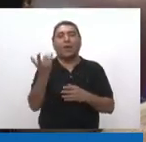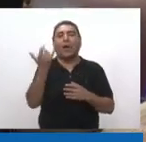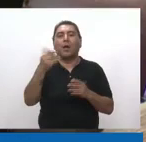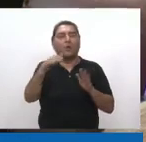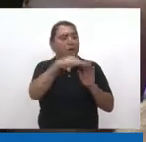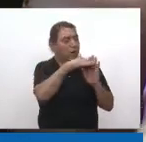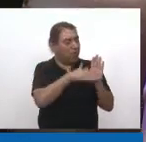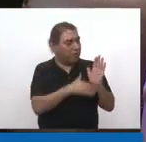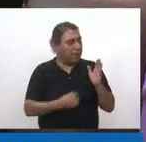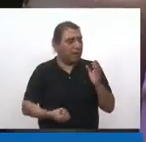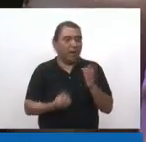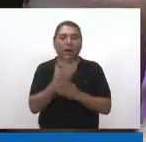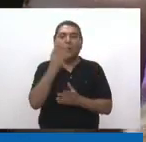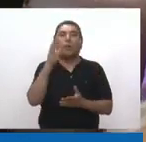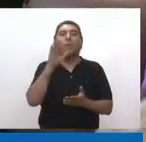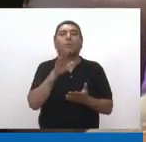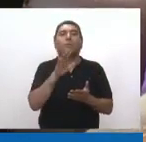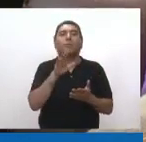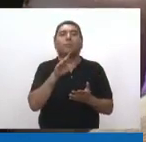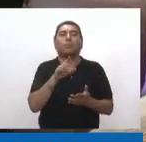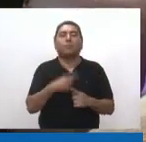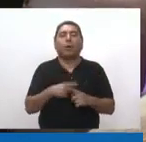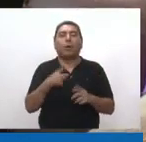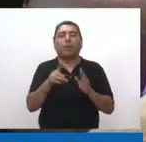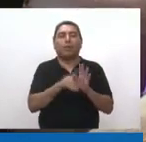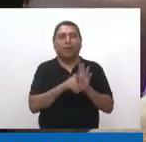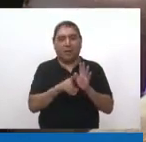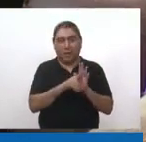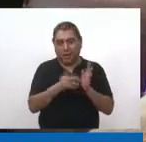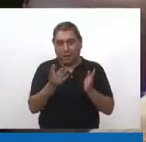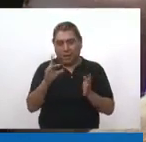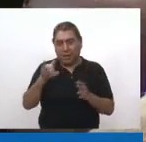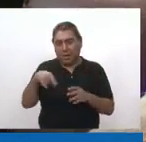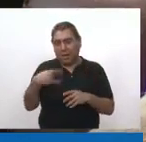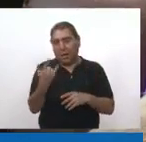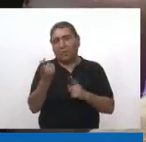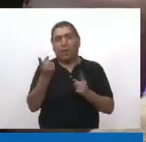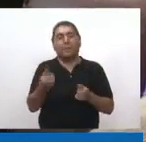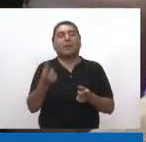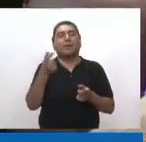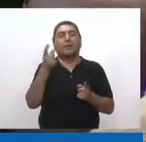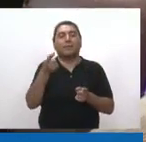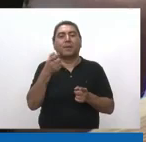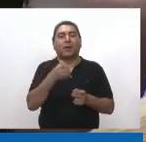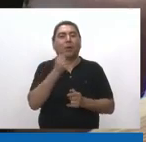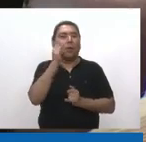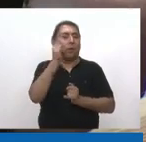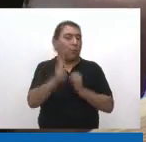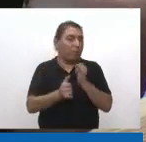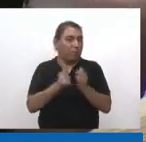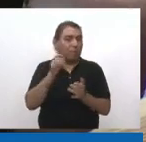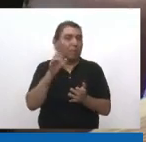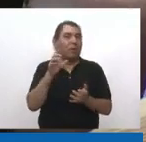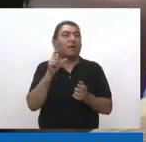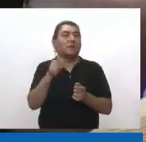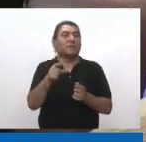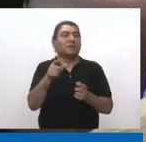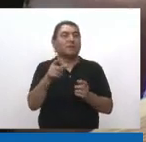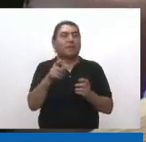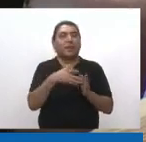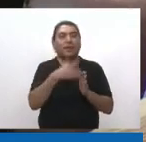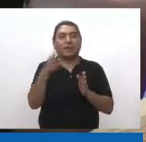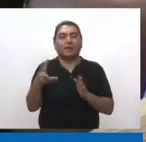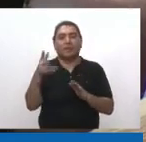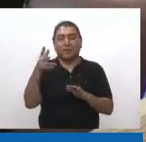la propiedad por decreto de necesidad de urgencia. Y además les comento que ese decreto tiene un dictamen por invalidez en la